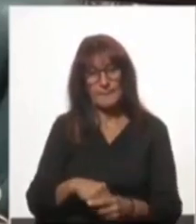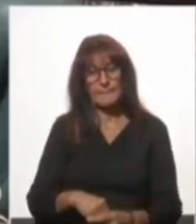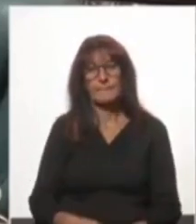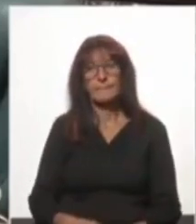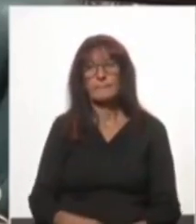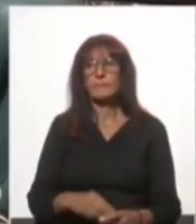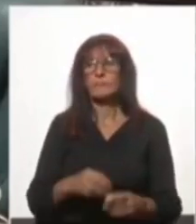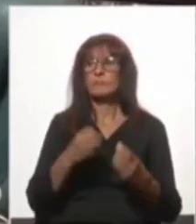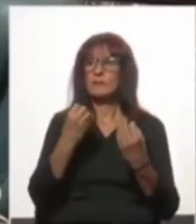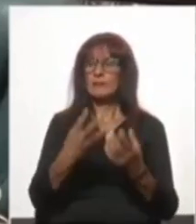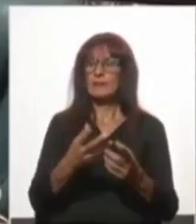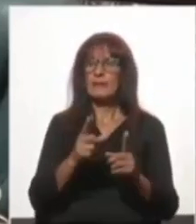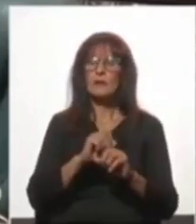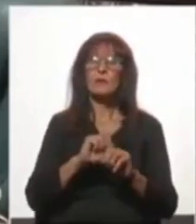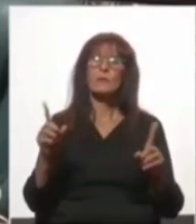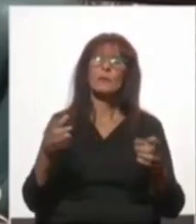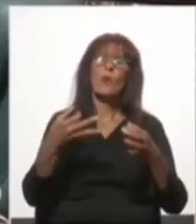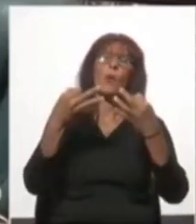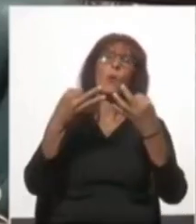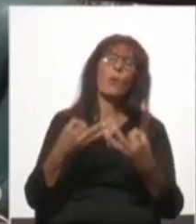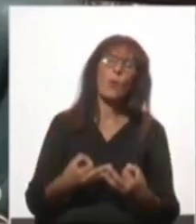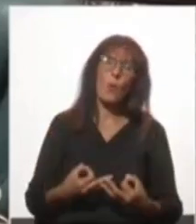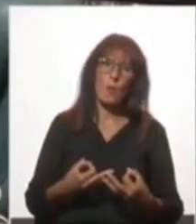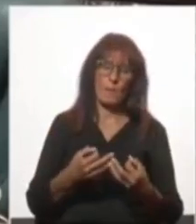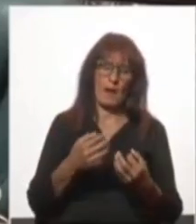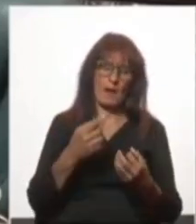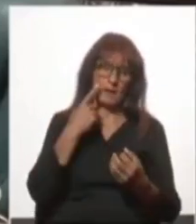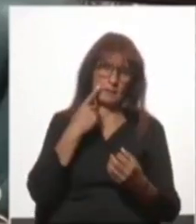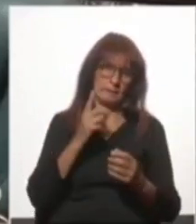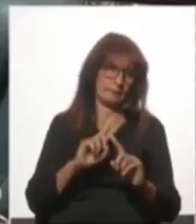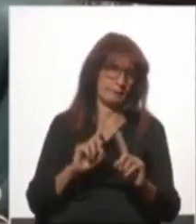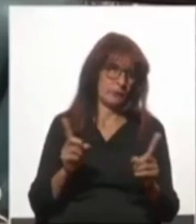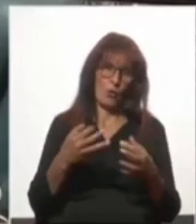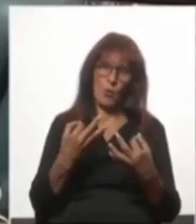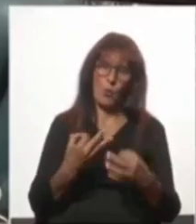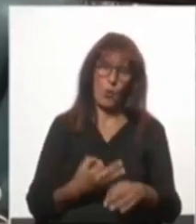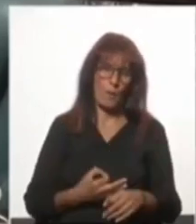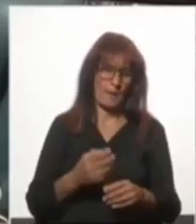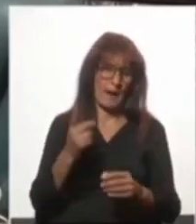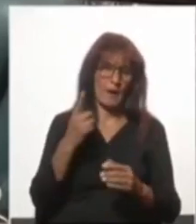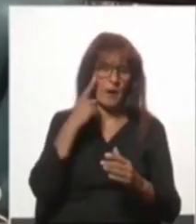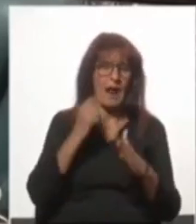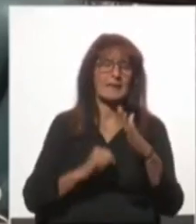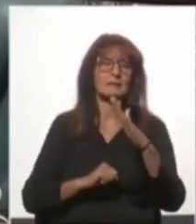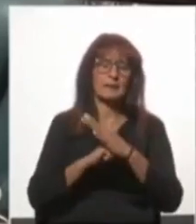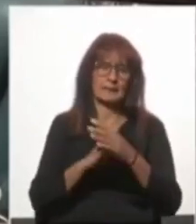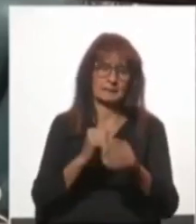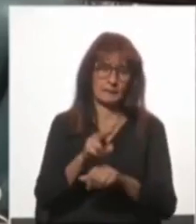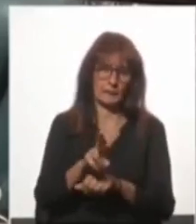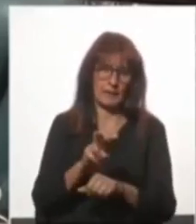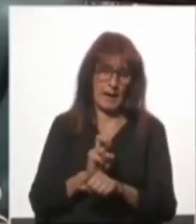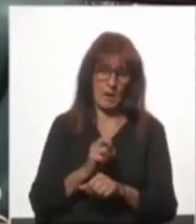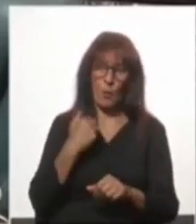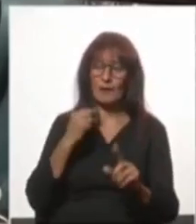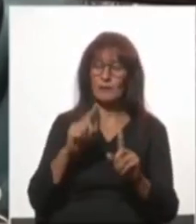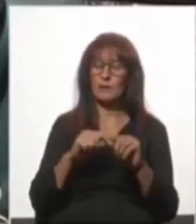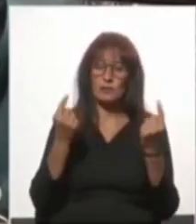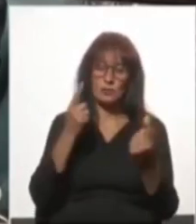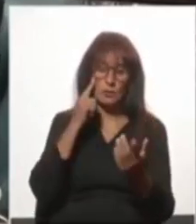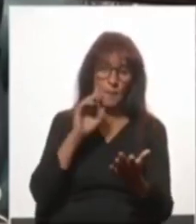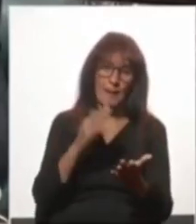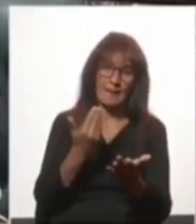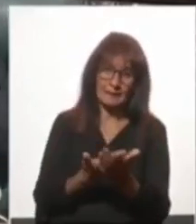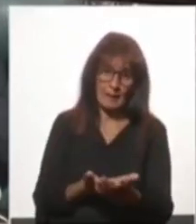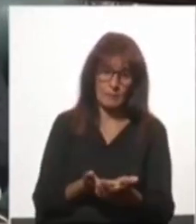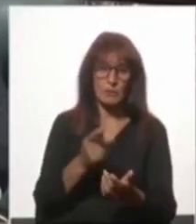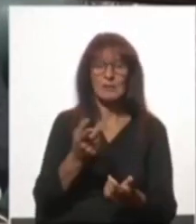que se incumplan drásticamente la meta fiscal que tiene el gobierno. Cuando nosotros planteamos esto en comisión, un legislador nos decía, pero